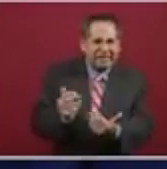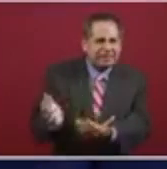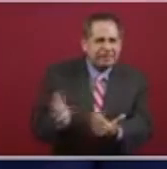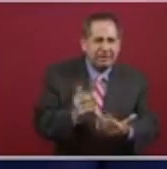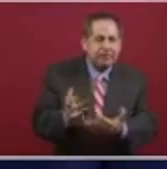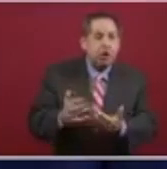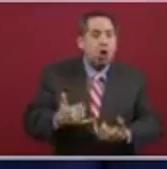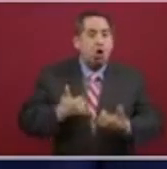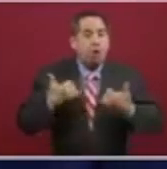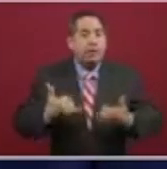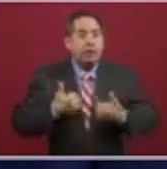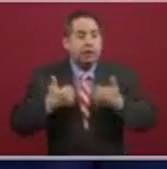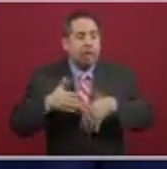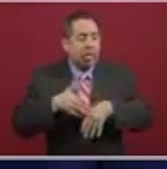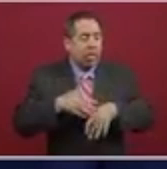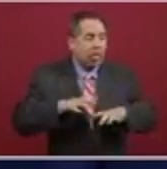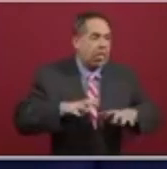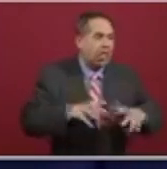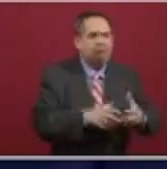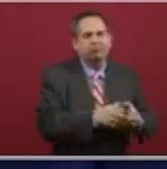Y eso ha sido una desgracia,